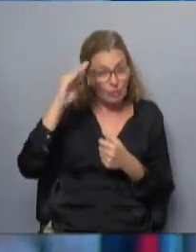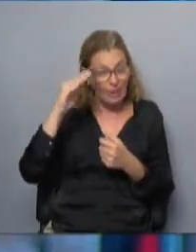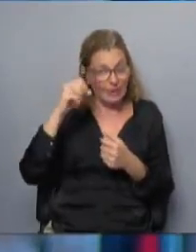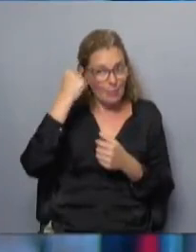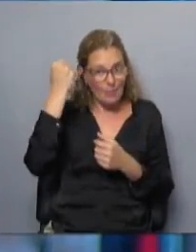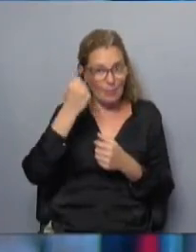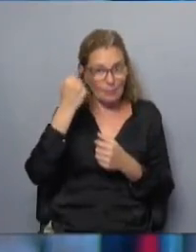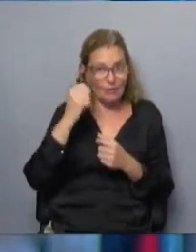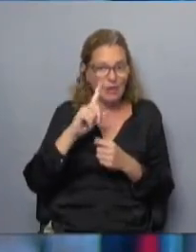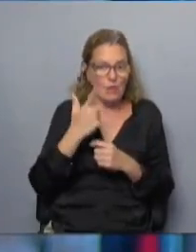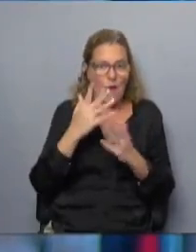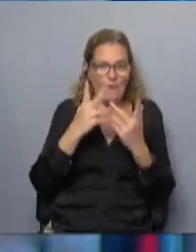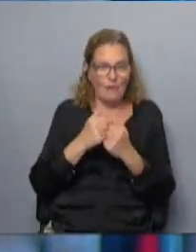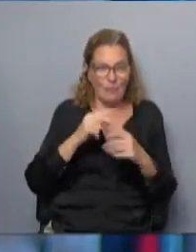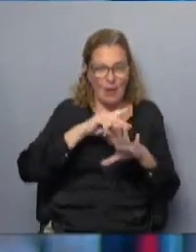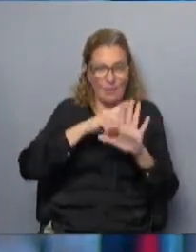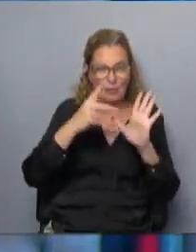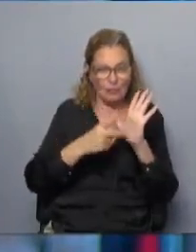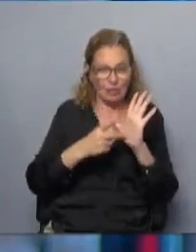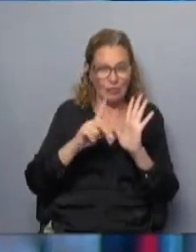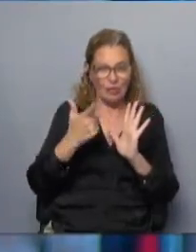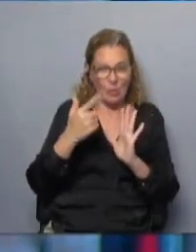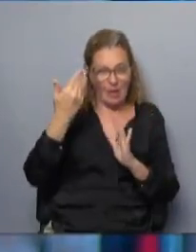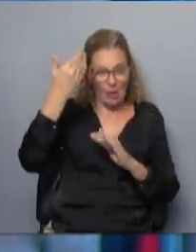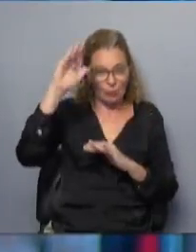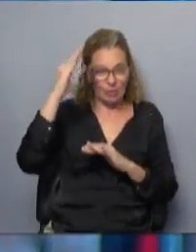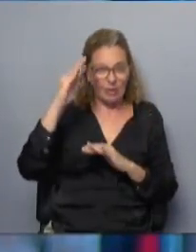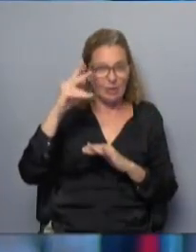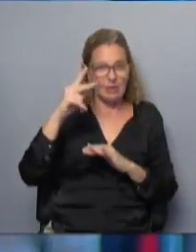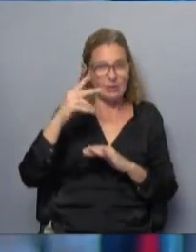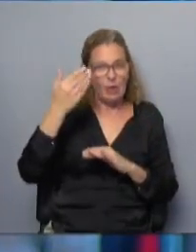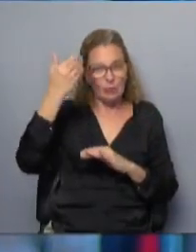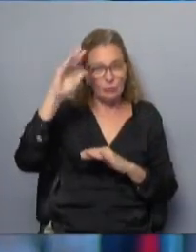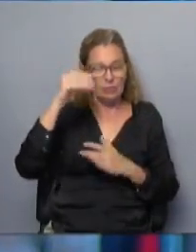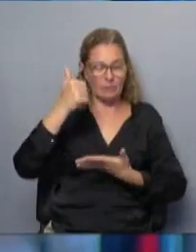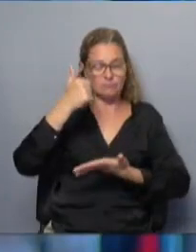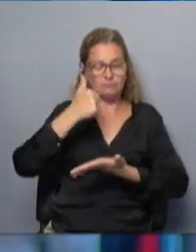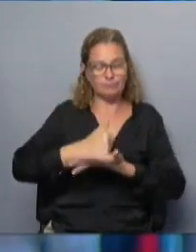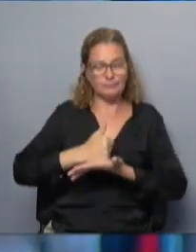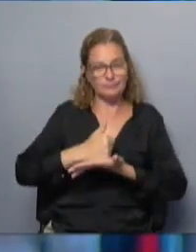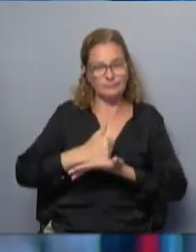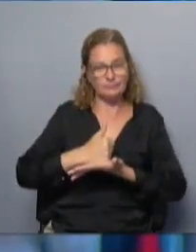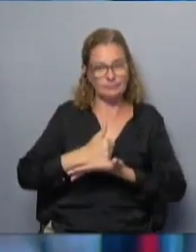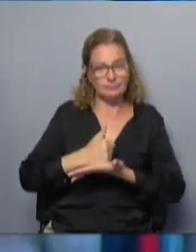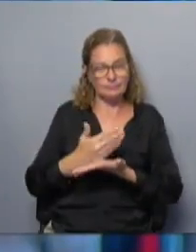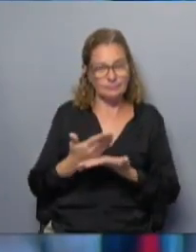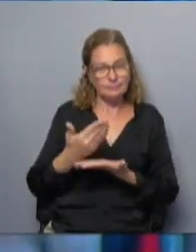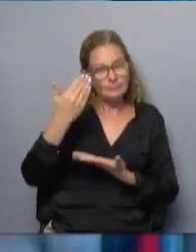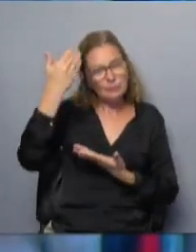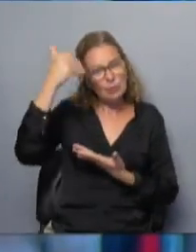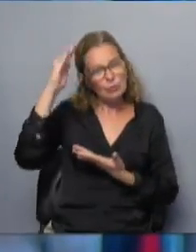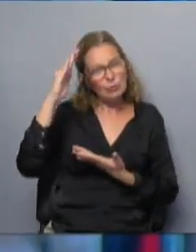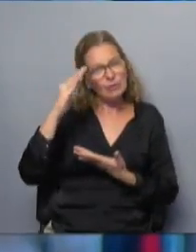no hay forma no hay proyecto sin autoridad no hay la autoridad tiene que juega un papel en este sentido la autoridad